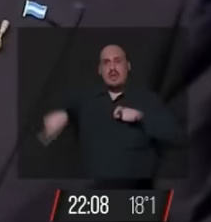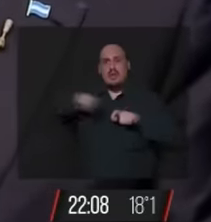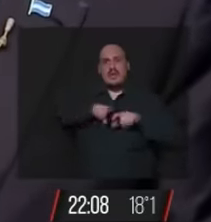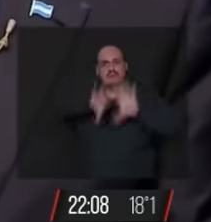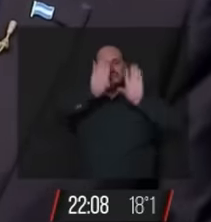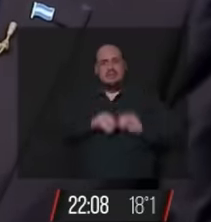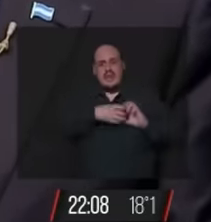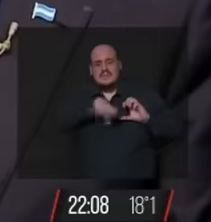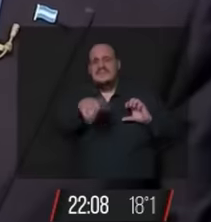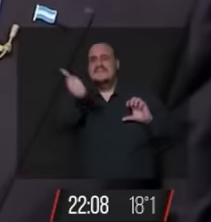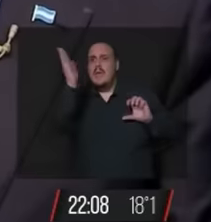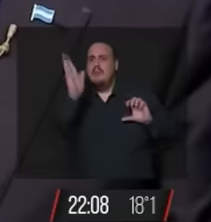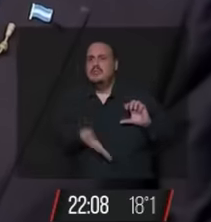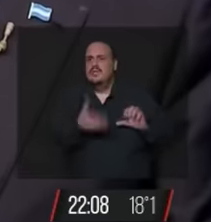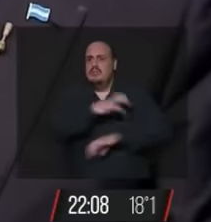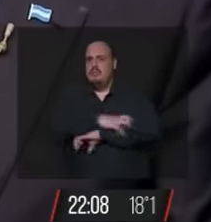encima de la línea de pobreza.